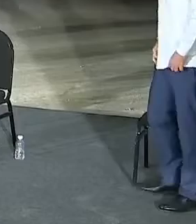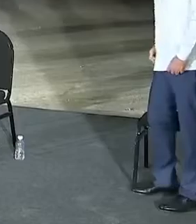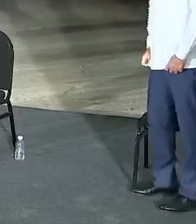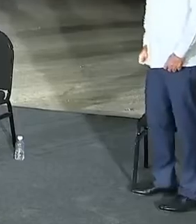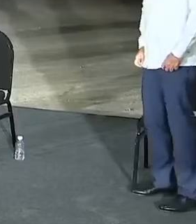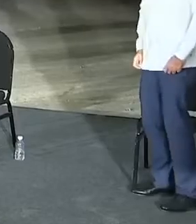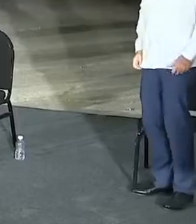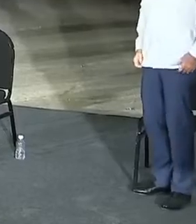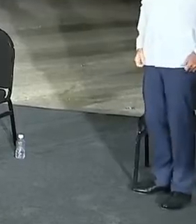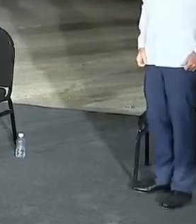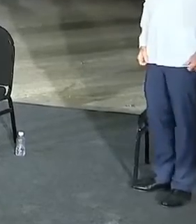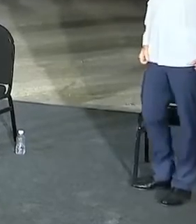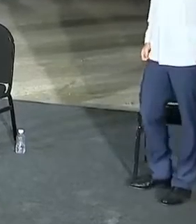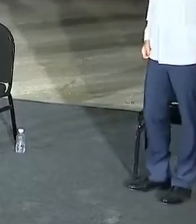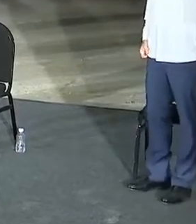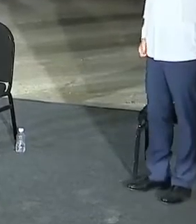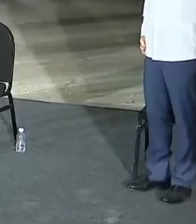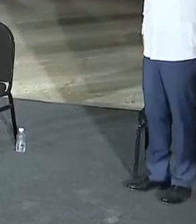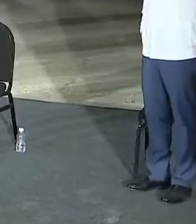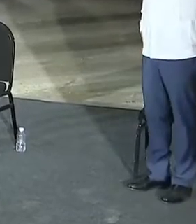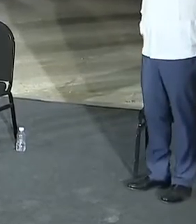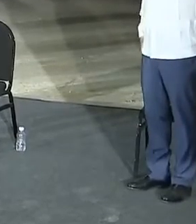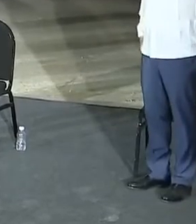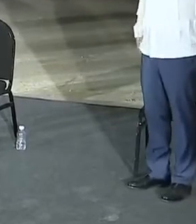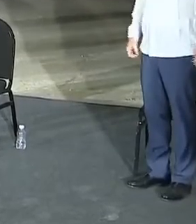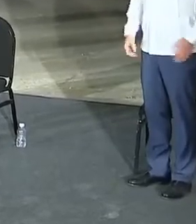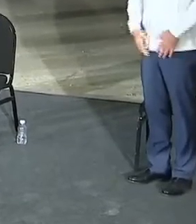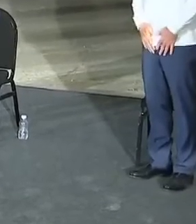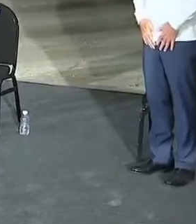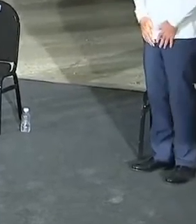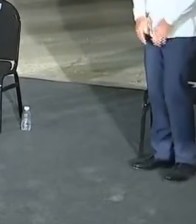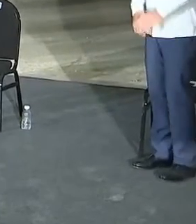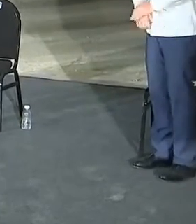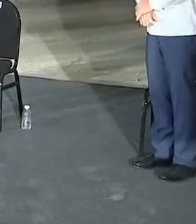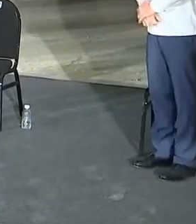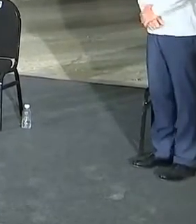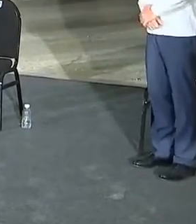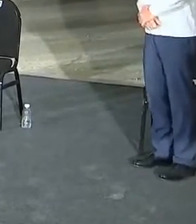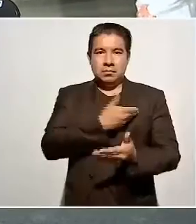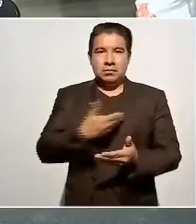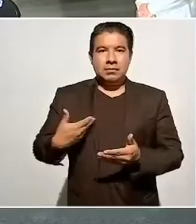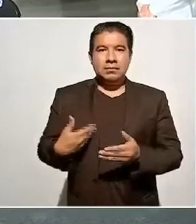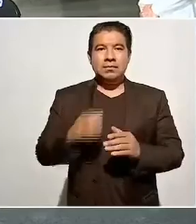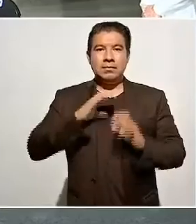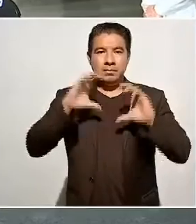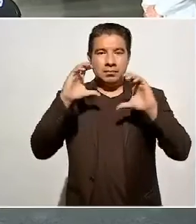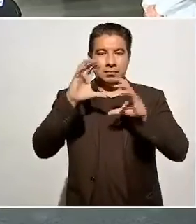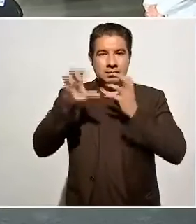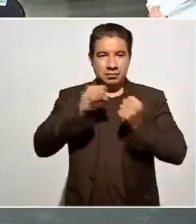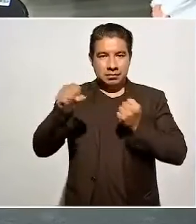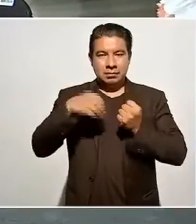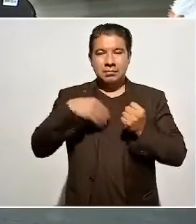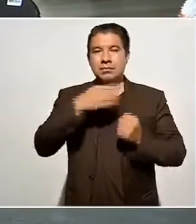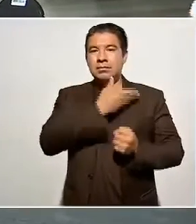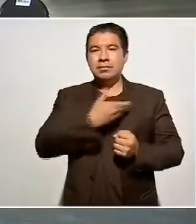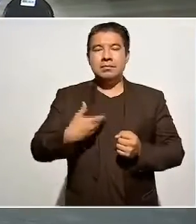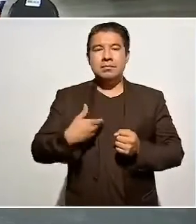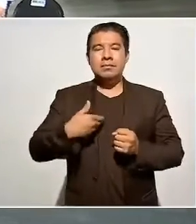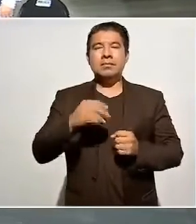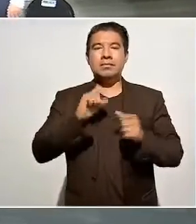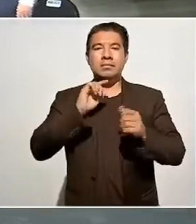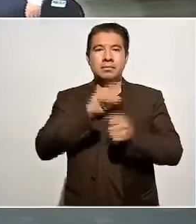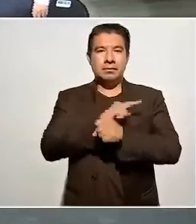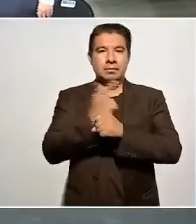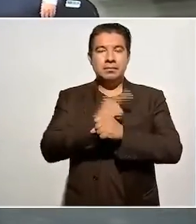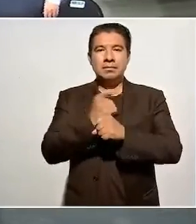Estimado público, escuchemos el mensaje que nos dirige el presidente constitucional de los Estados Unidos mexicanos,